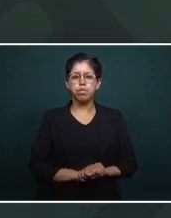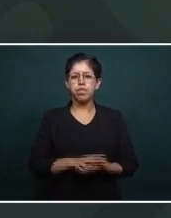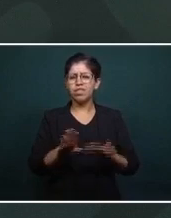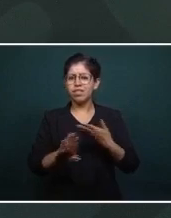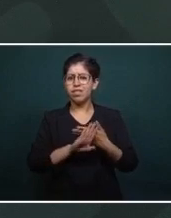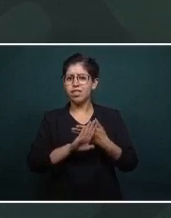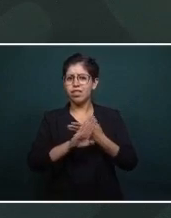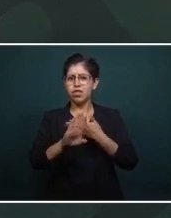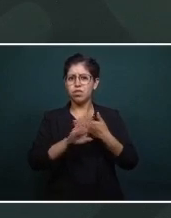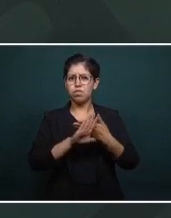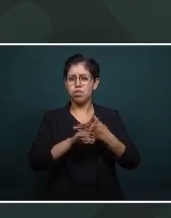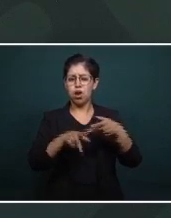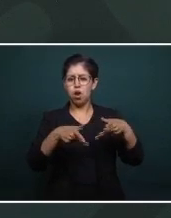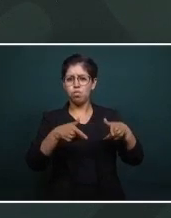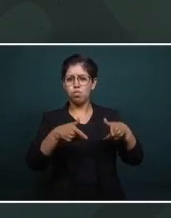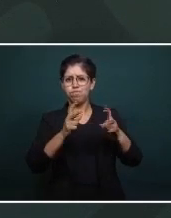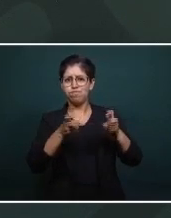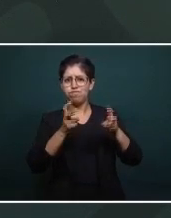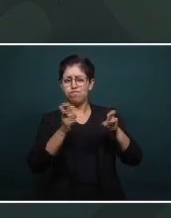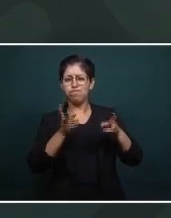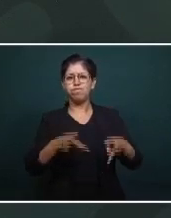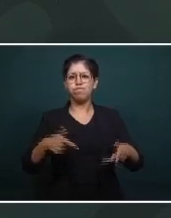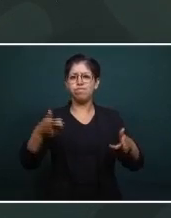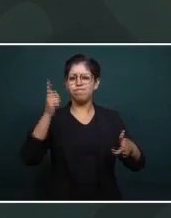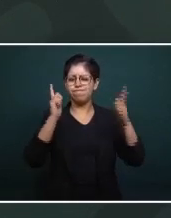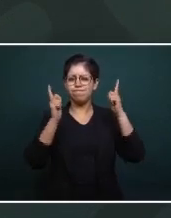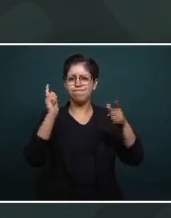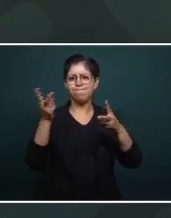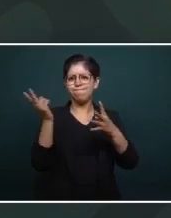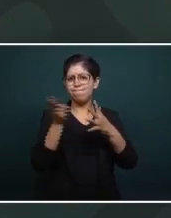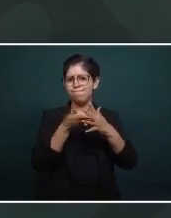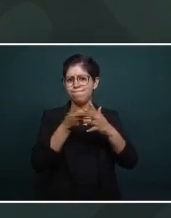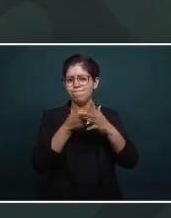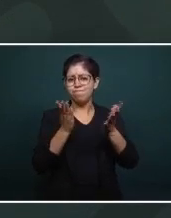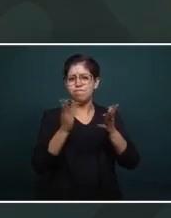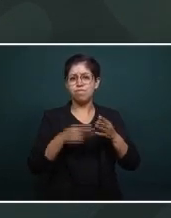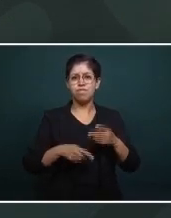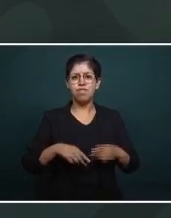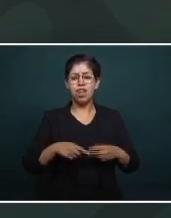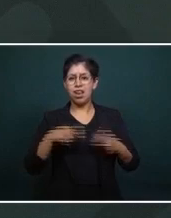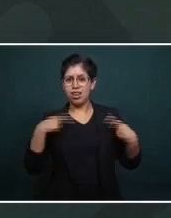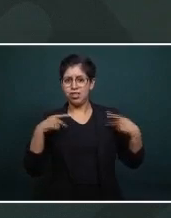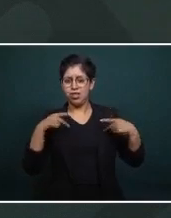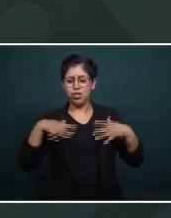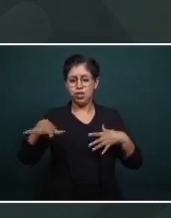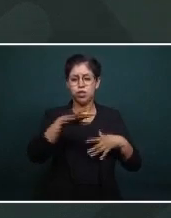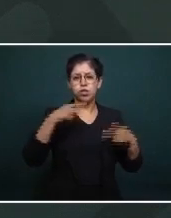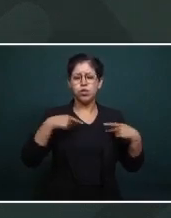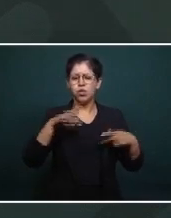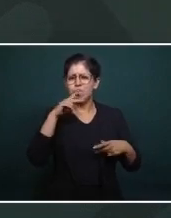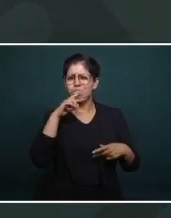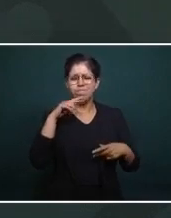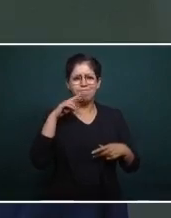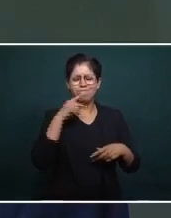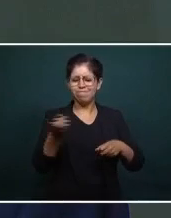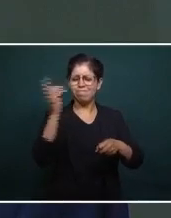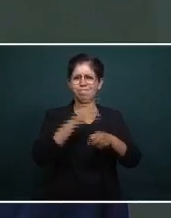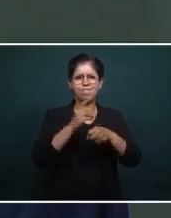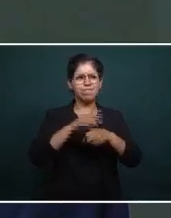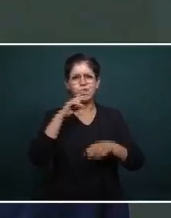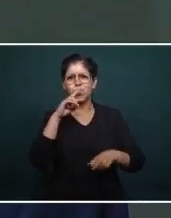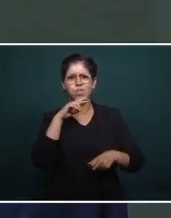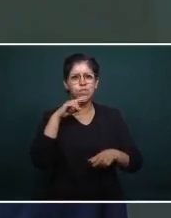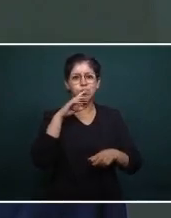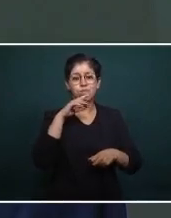violencia que tanto preocupa a la población todos los días, de lunes